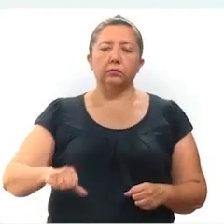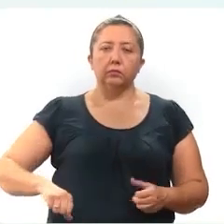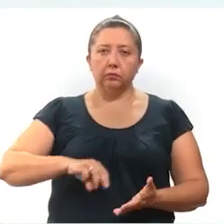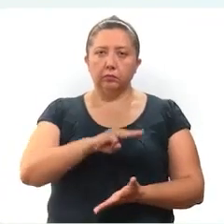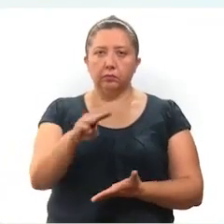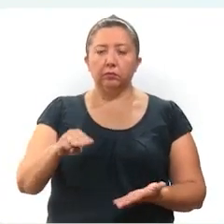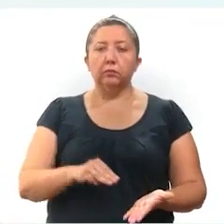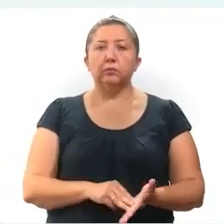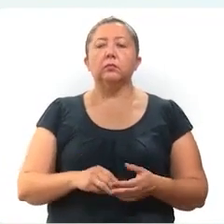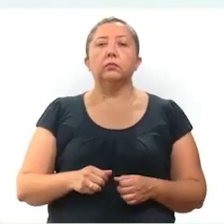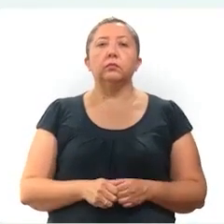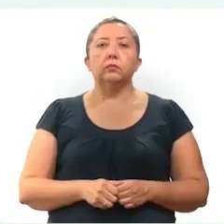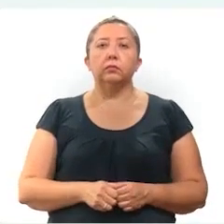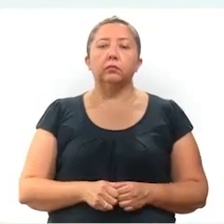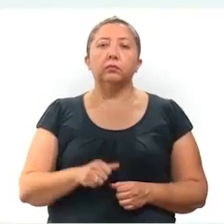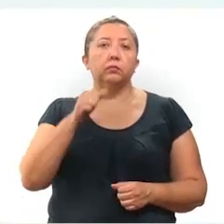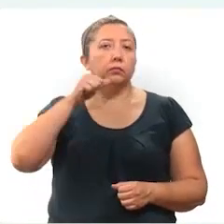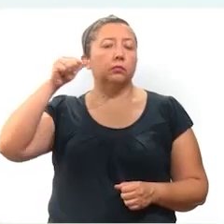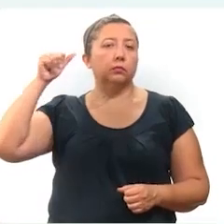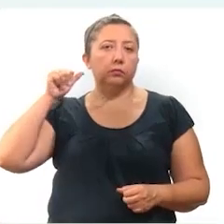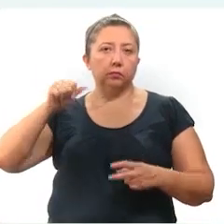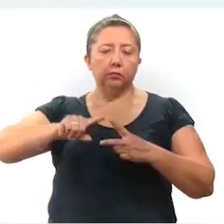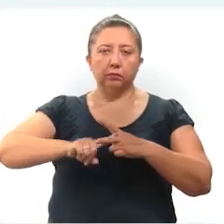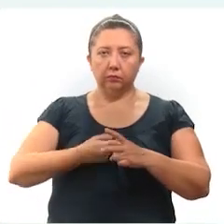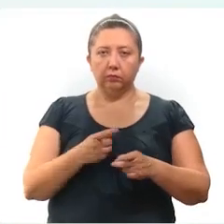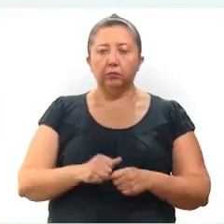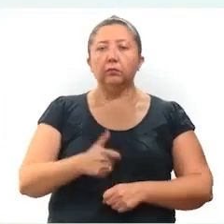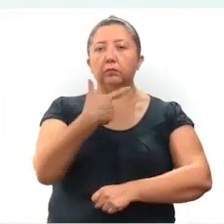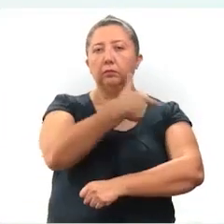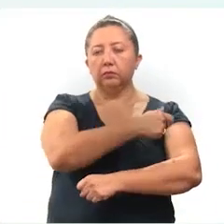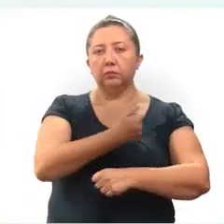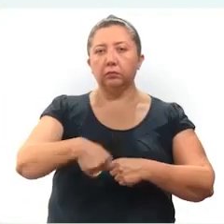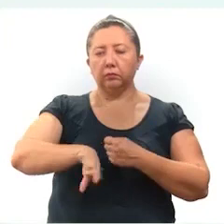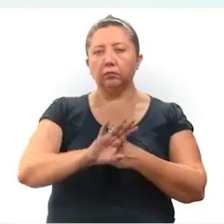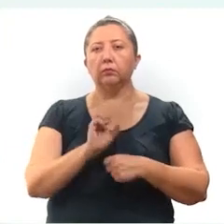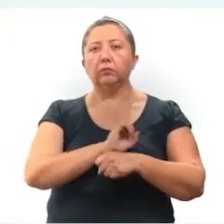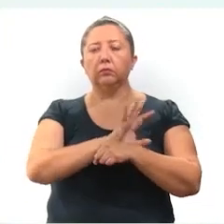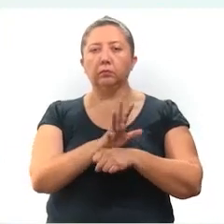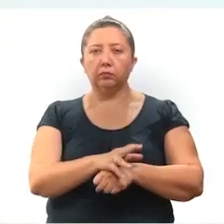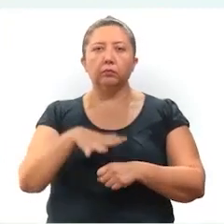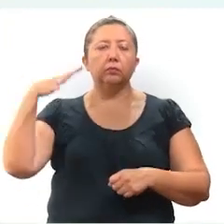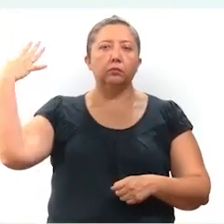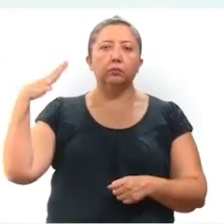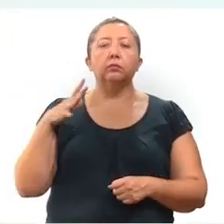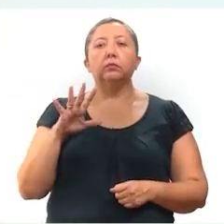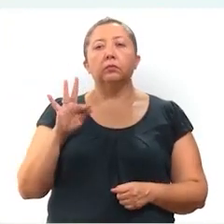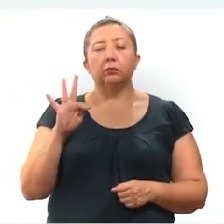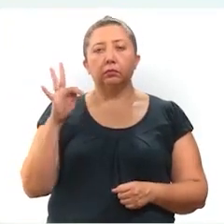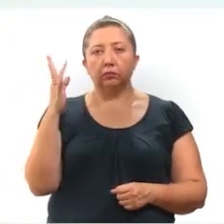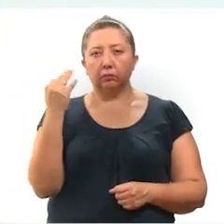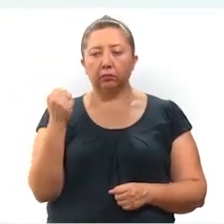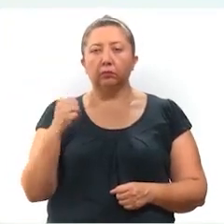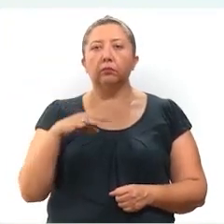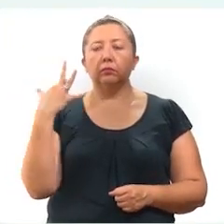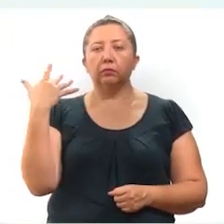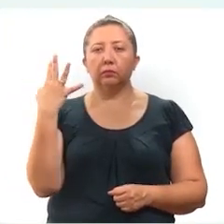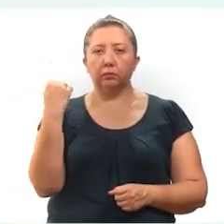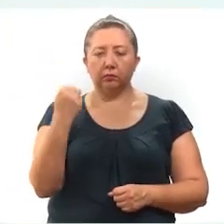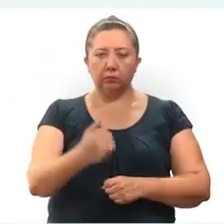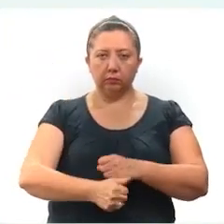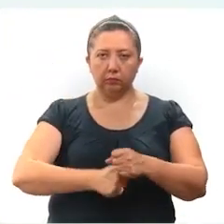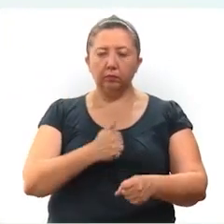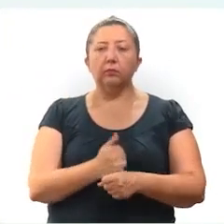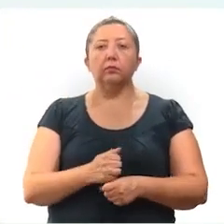Ayuntamiento de Mérida. Ayer inició la aplicación del refuerzo contra el coronavirus para adultos de 40 a 49 años y 50